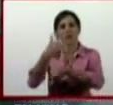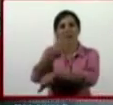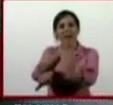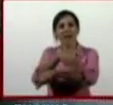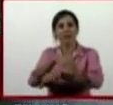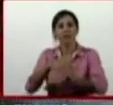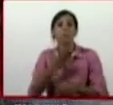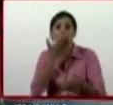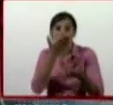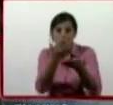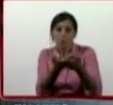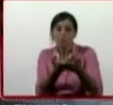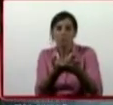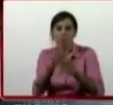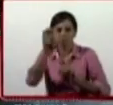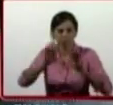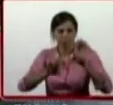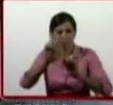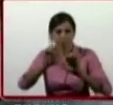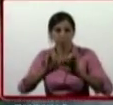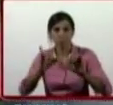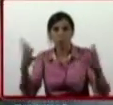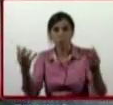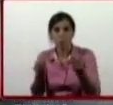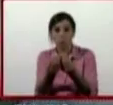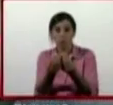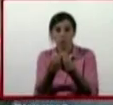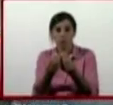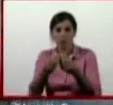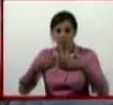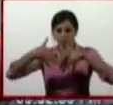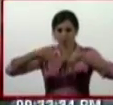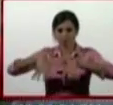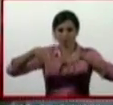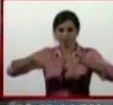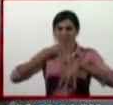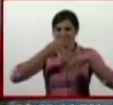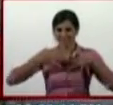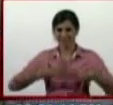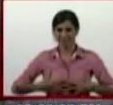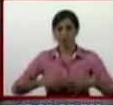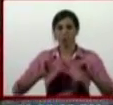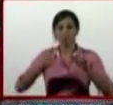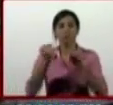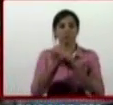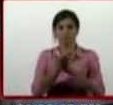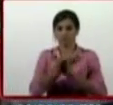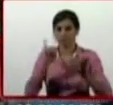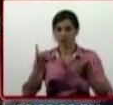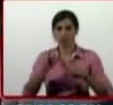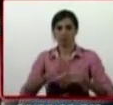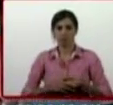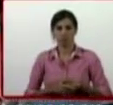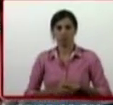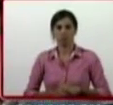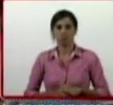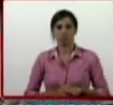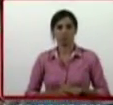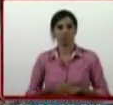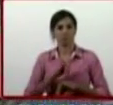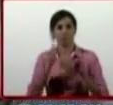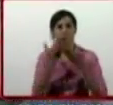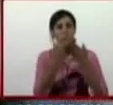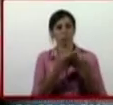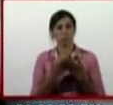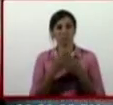propuesta. La evaluamos y junto con la milicia hemos comenzado el trabajo. Ya hemos hecho el estudio y la evaluación